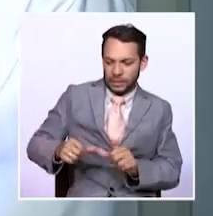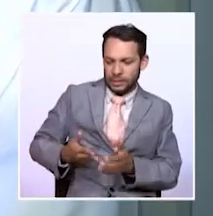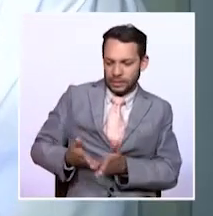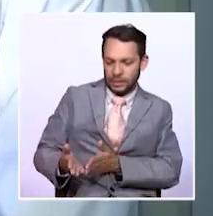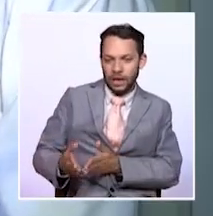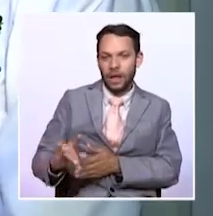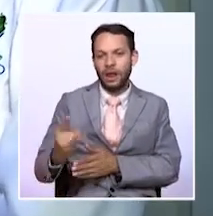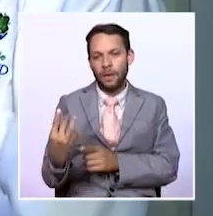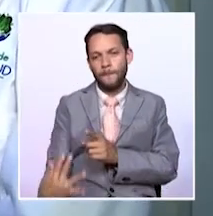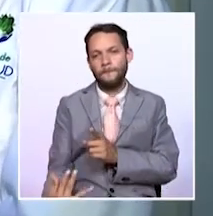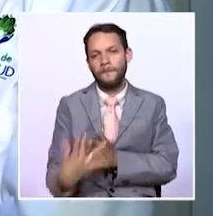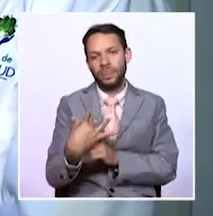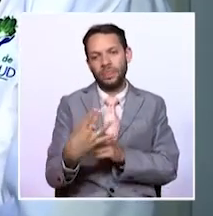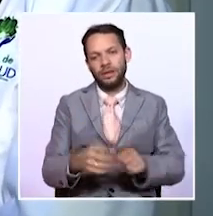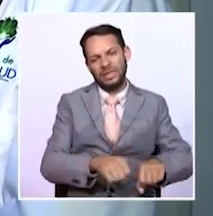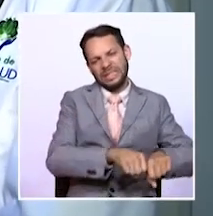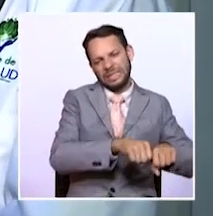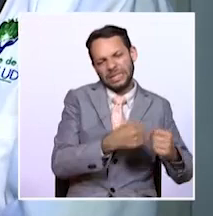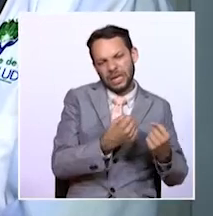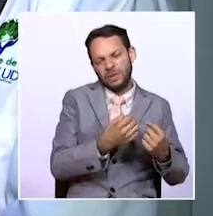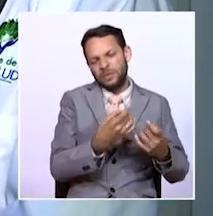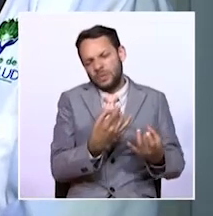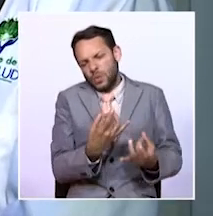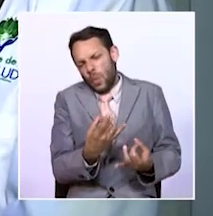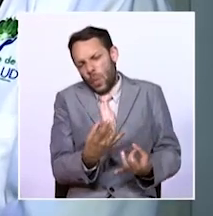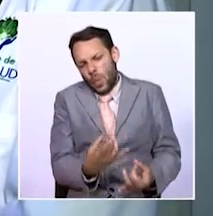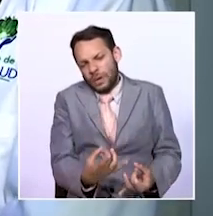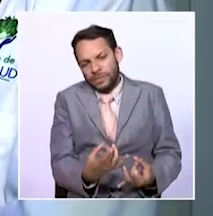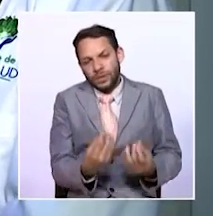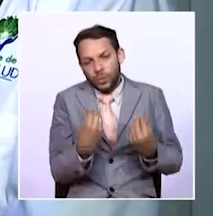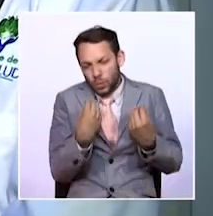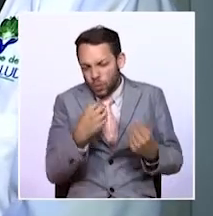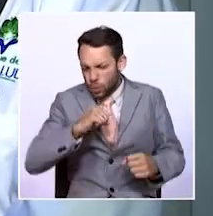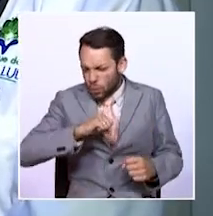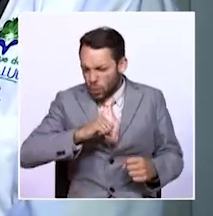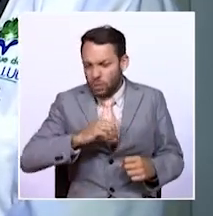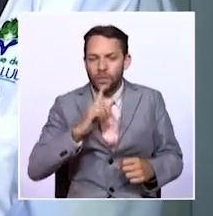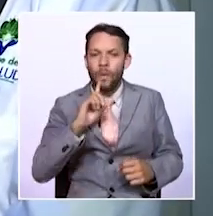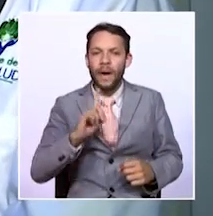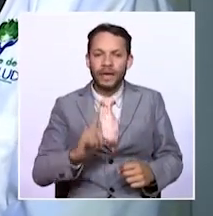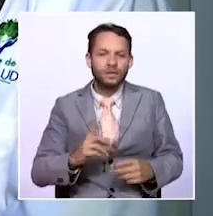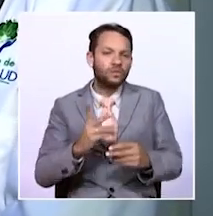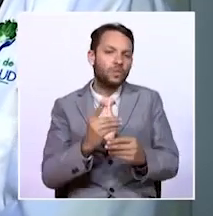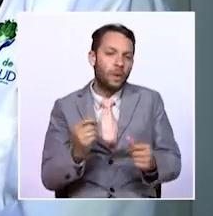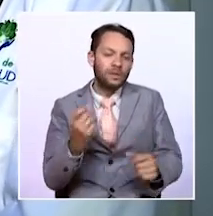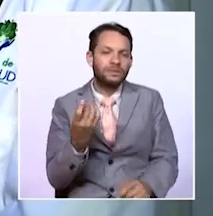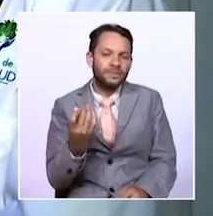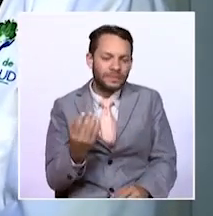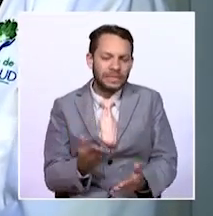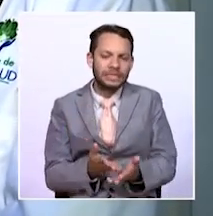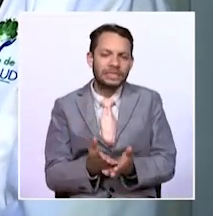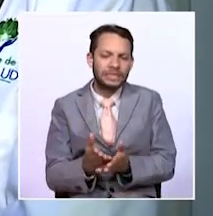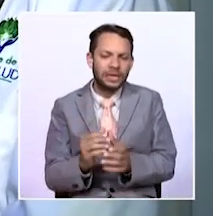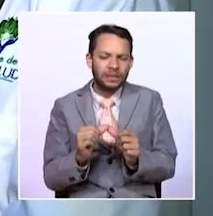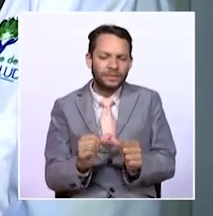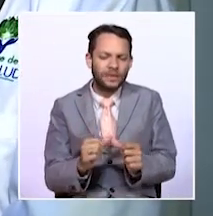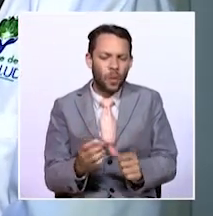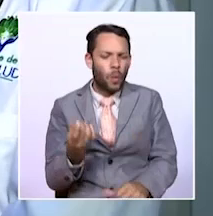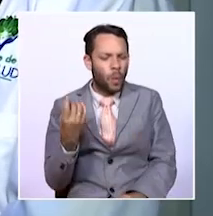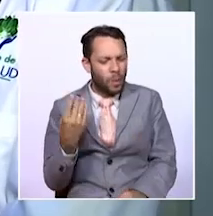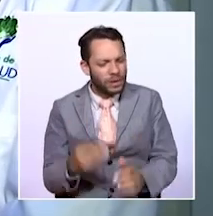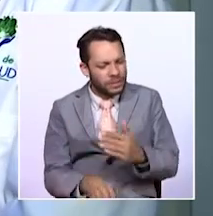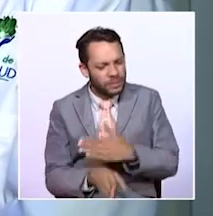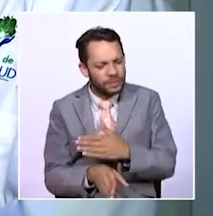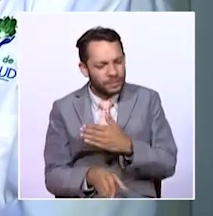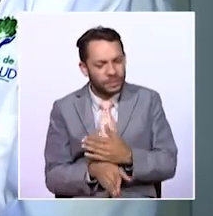va a producir molestias, que no siendo agudas en el dolor, sí son molestias dolorosas, constantes y que muchas